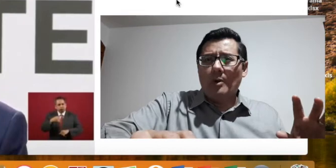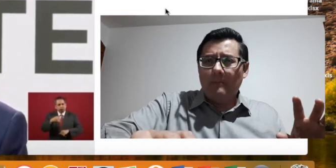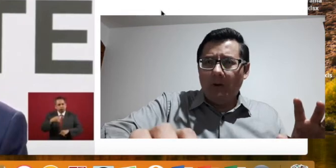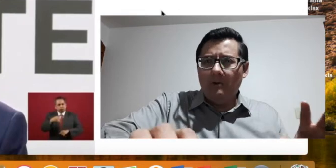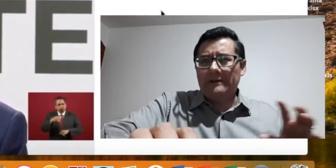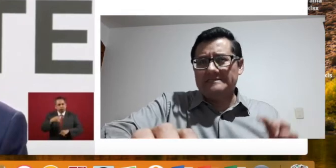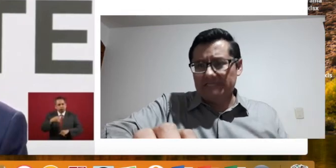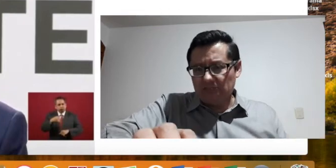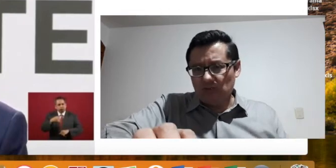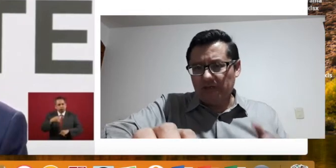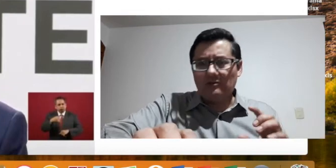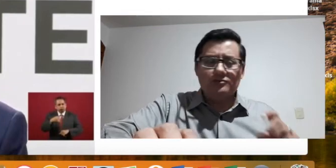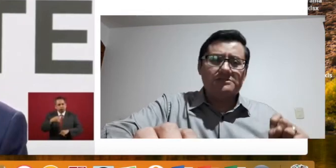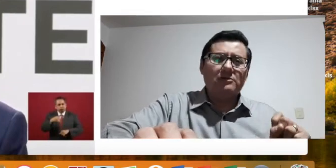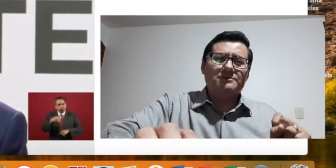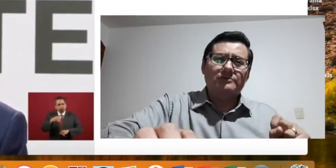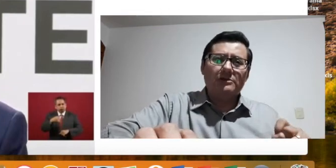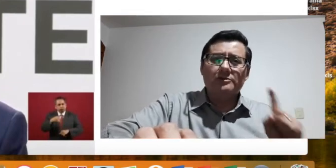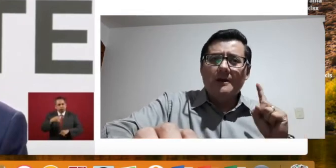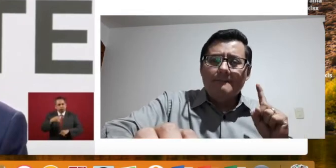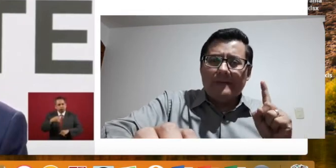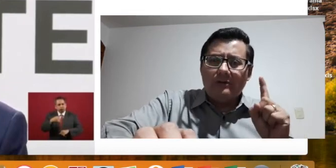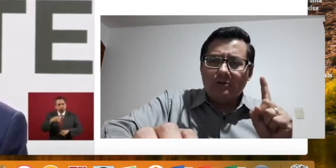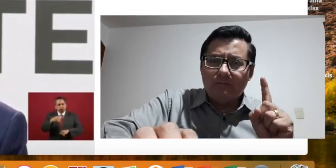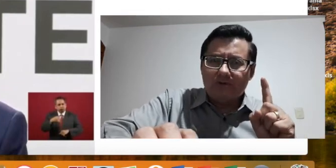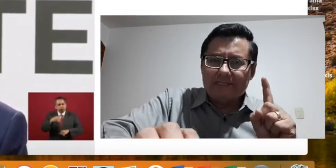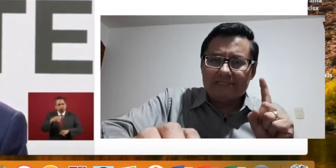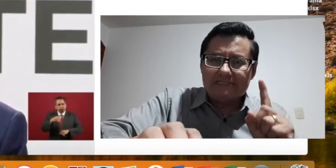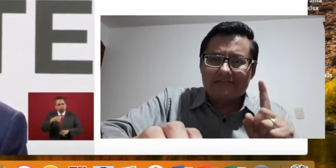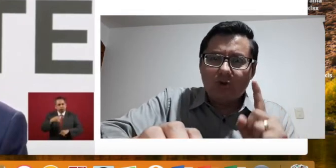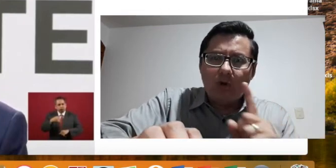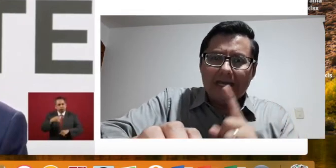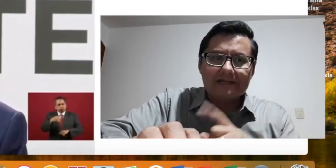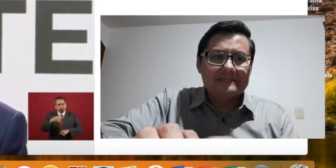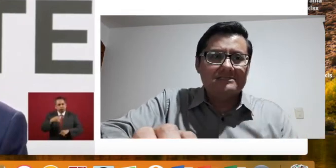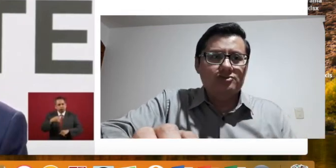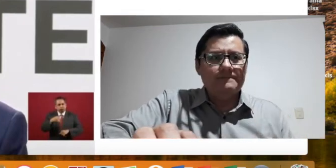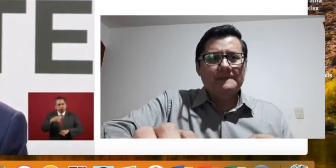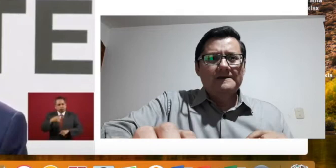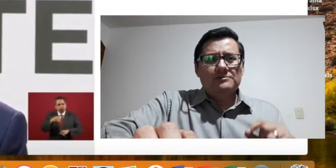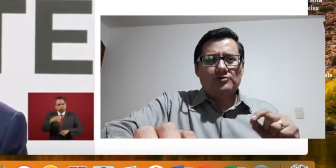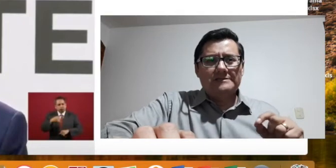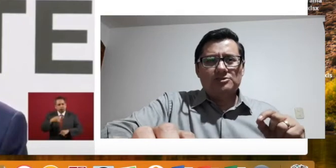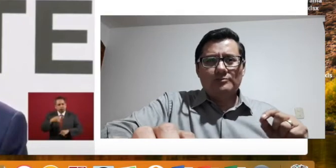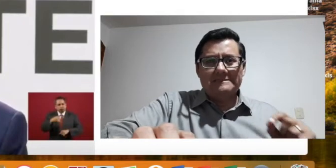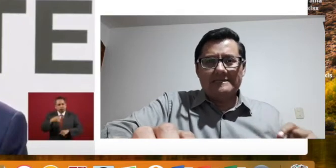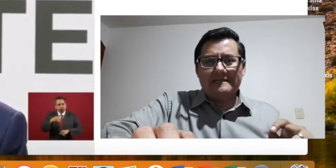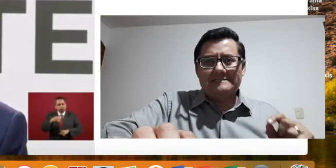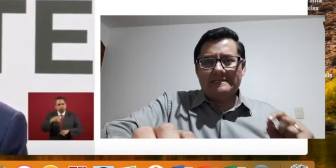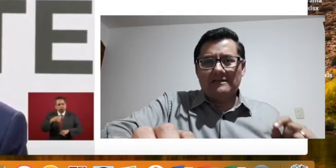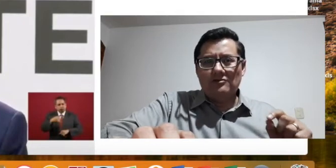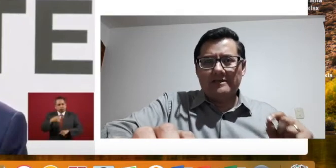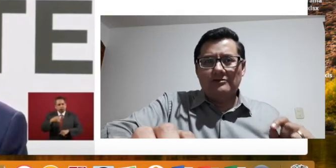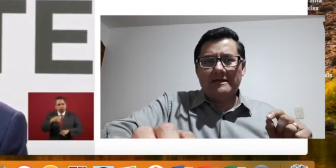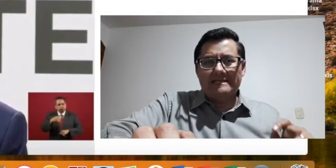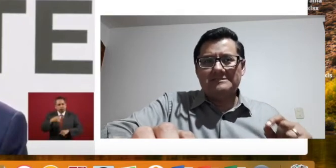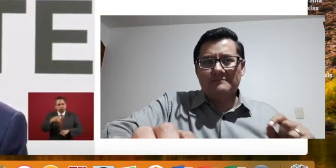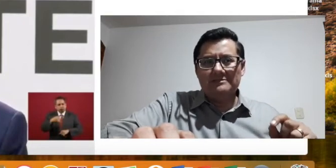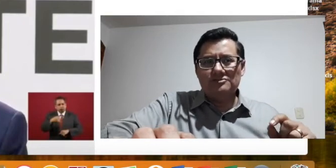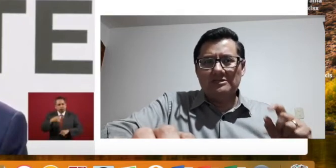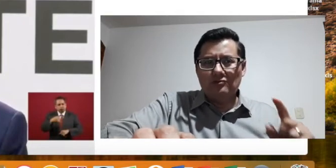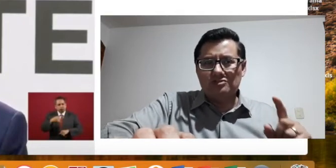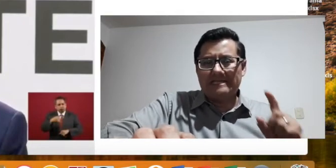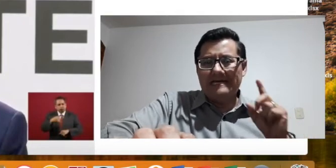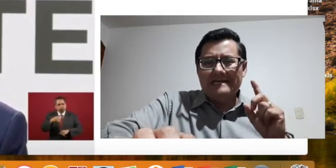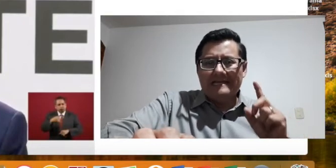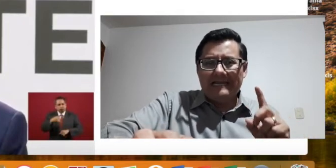creciendo poco a poco, es cierto, reconoce López Obrador, pero algo importante es que no hay recesión. Durante su mensaje señaló que ahora es